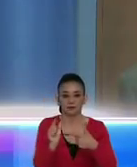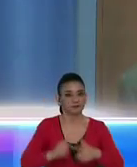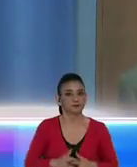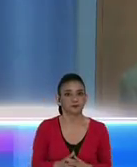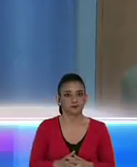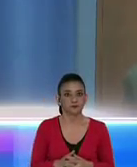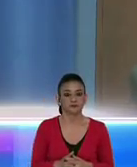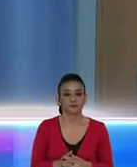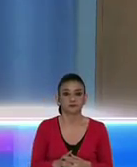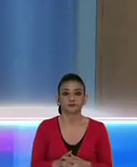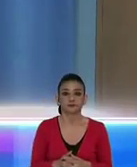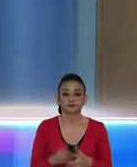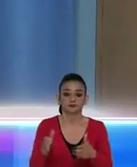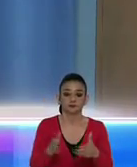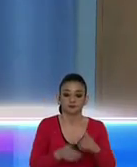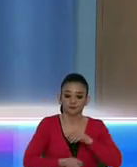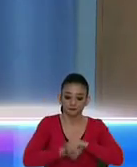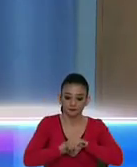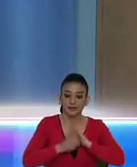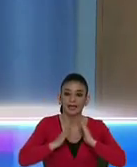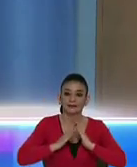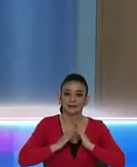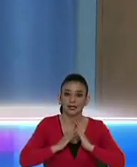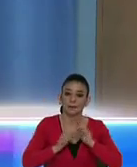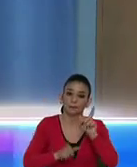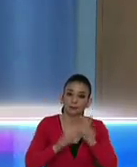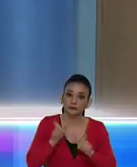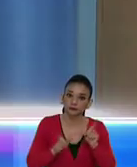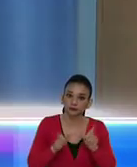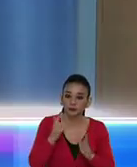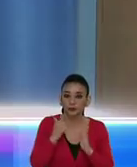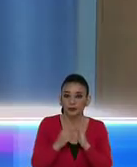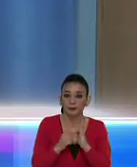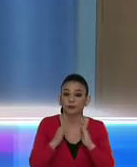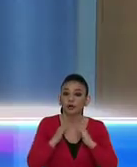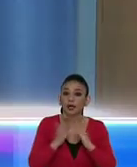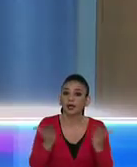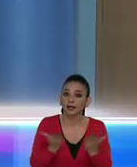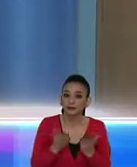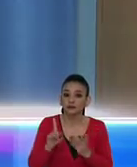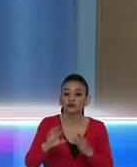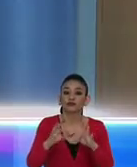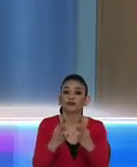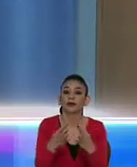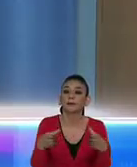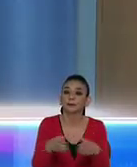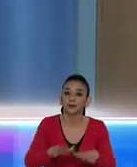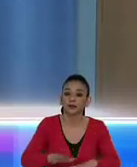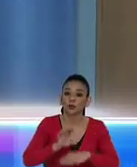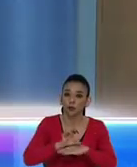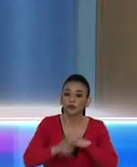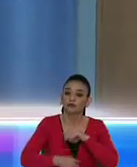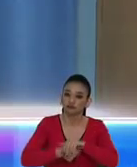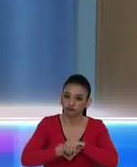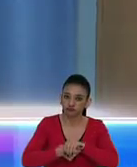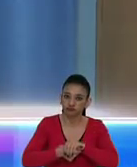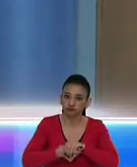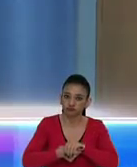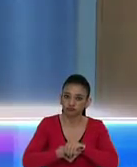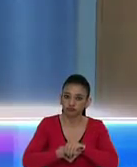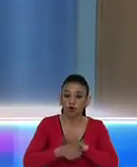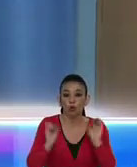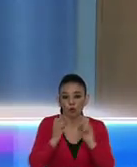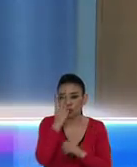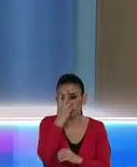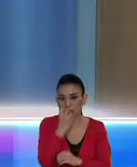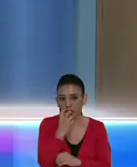aislamiento domiciliario para las personas que tengan su domicilio o el de sus familiares en el Ecuador, en sus respectivos hoteles para